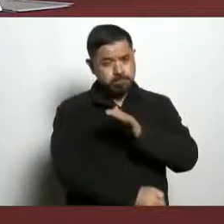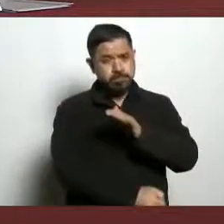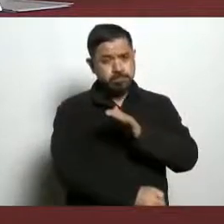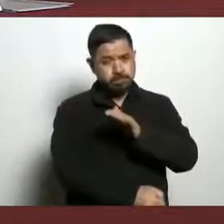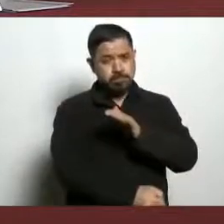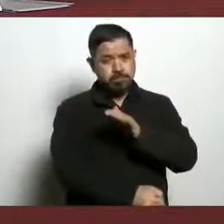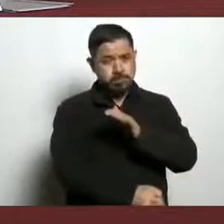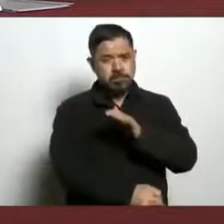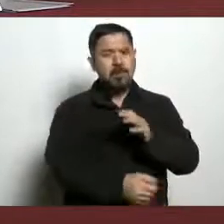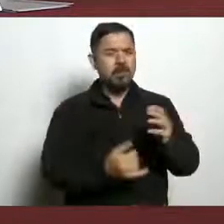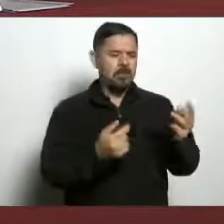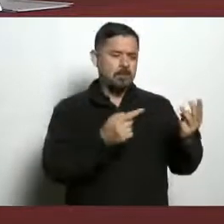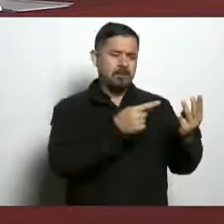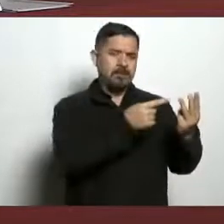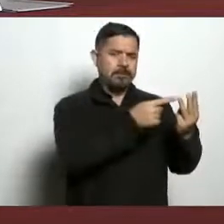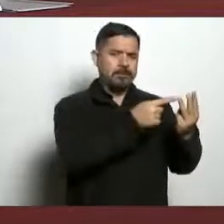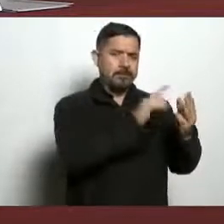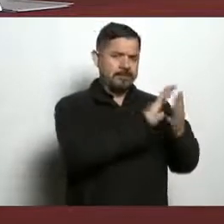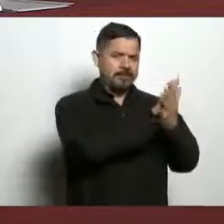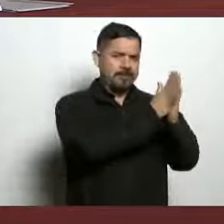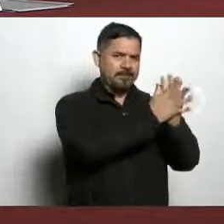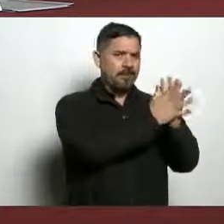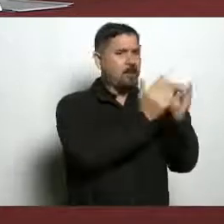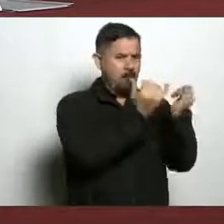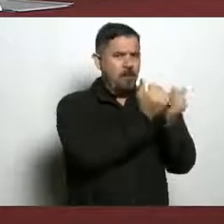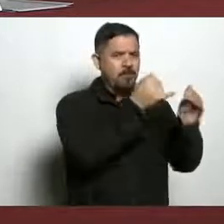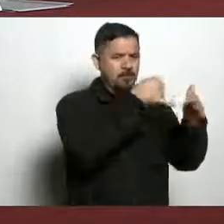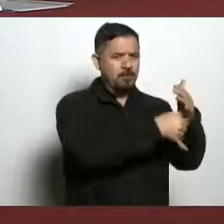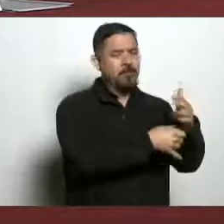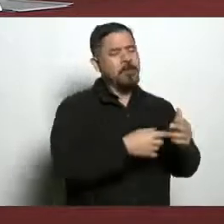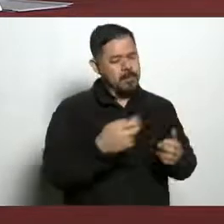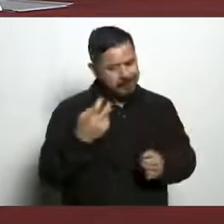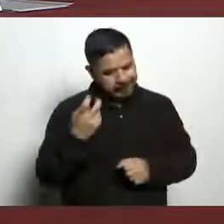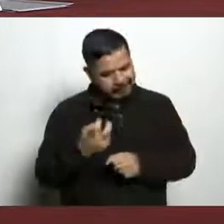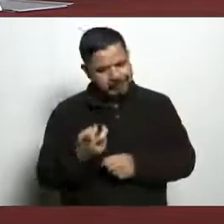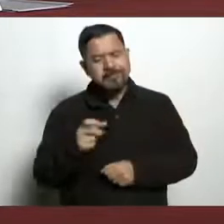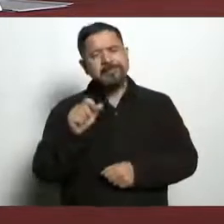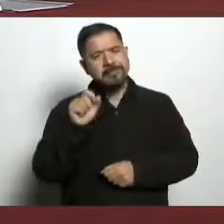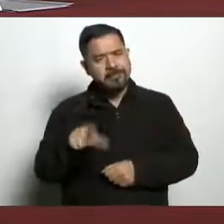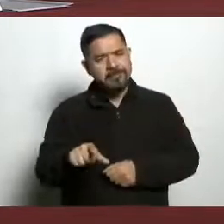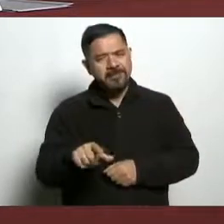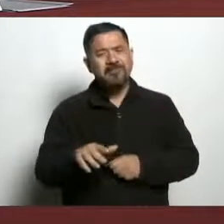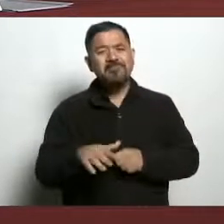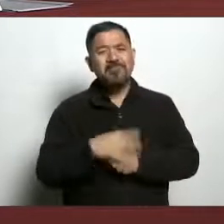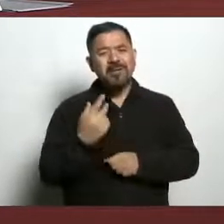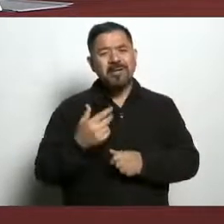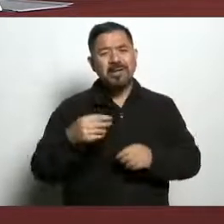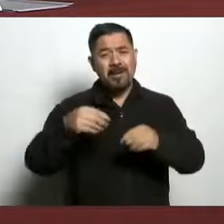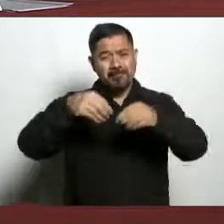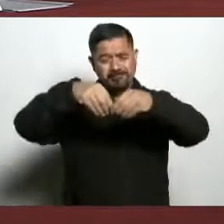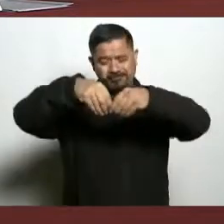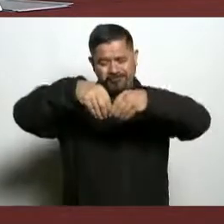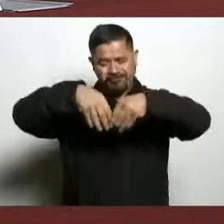como las otras 3 transformaciones, porque queremos arrancar de raíz